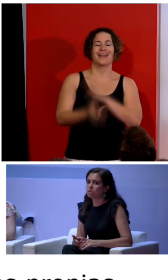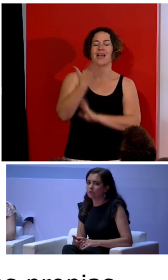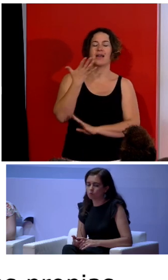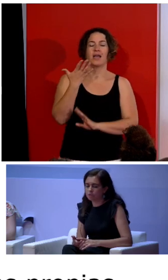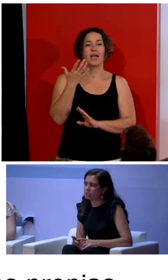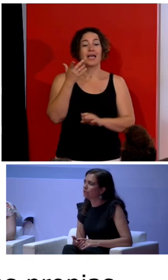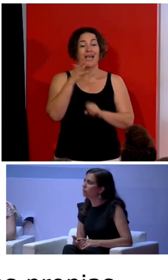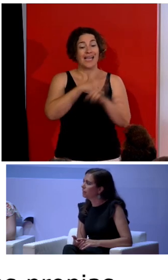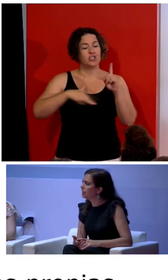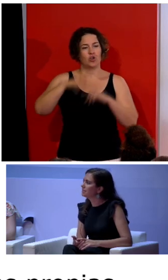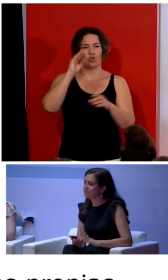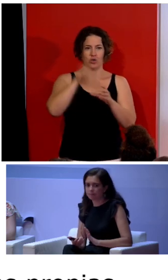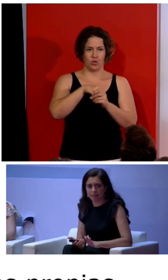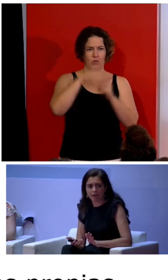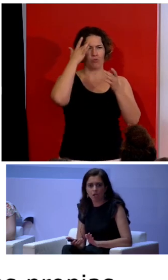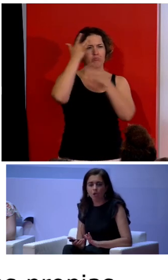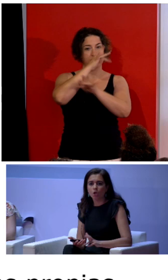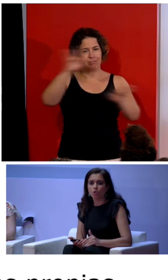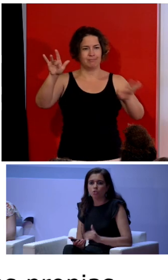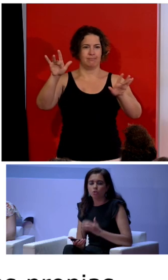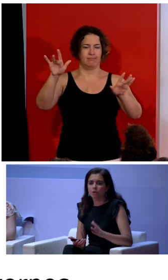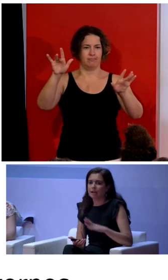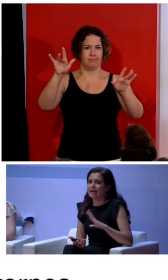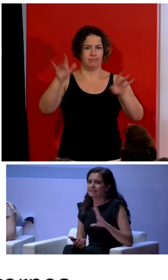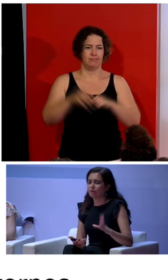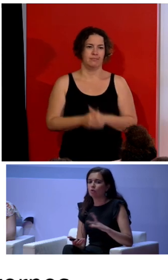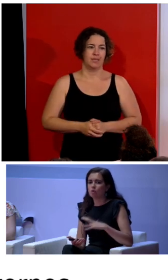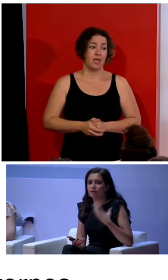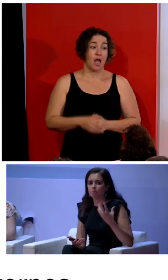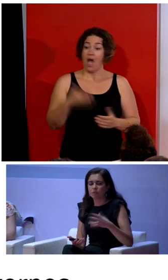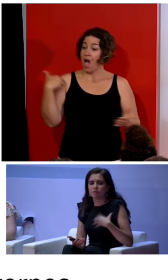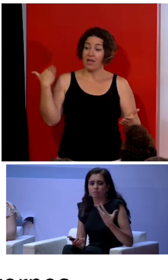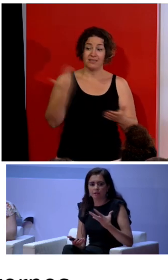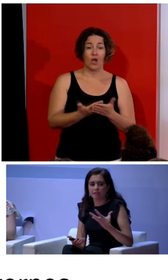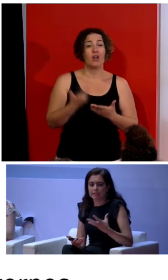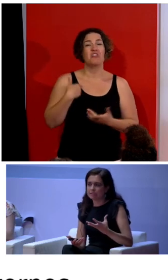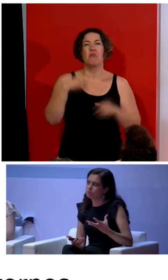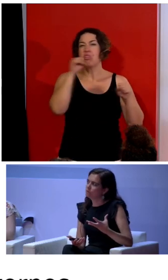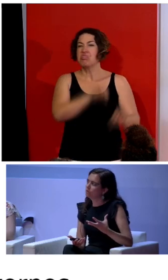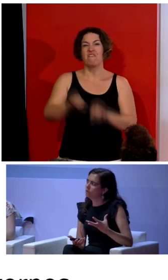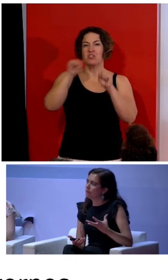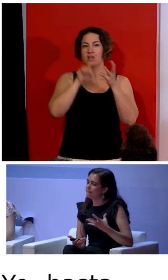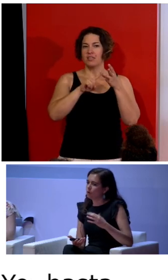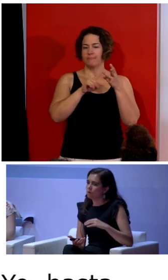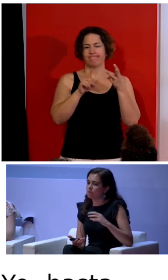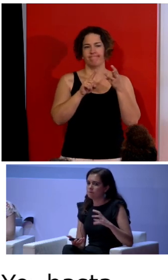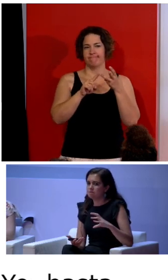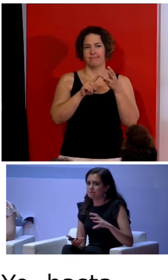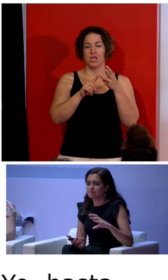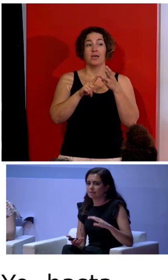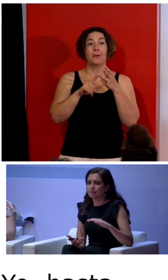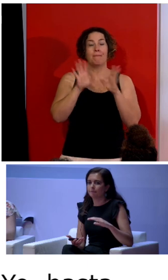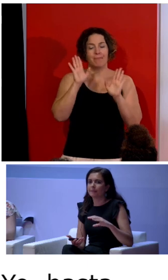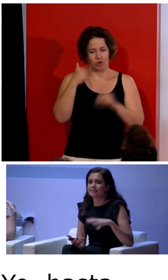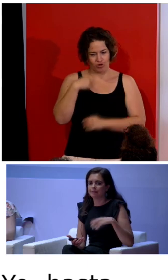entornos inclusivos, el concienciar y sensibilizar. Yo hasta ahora no era muy defensora de esto, pero lo que yo veo